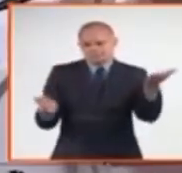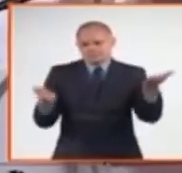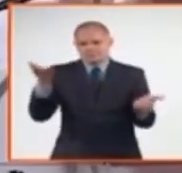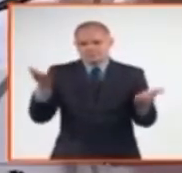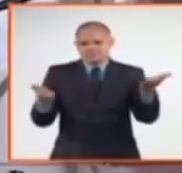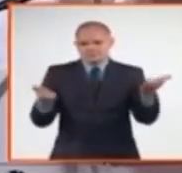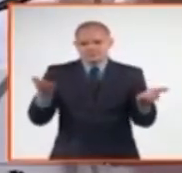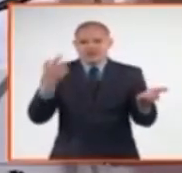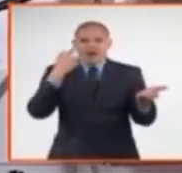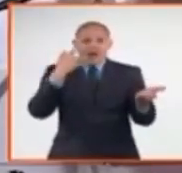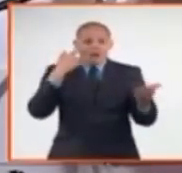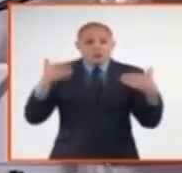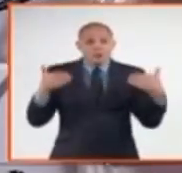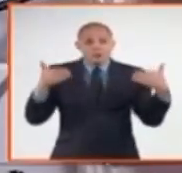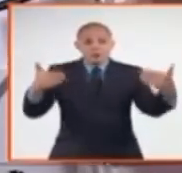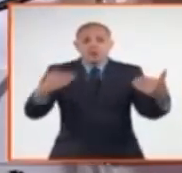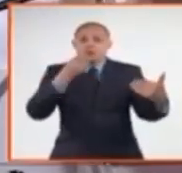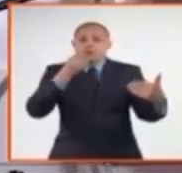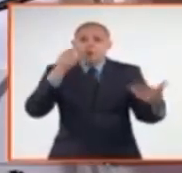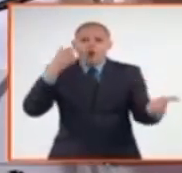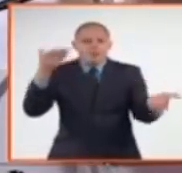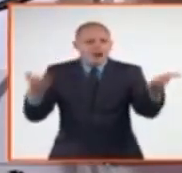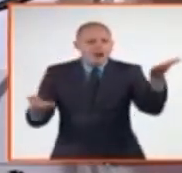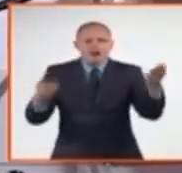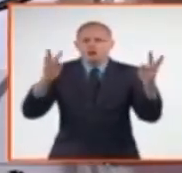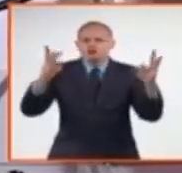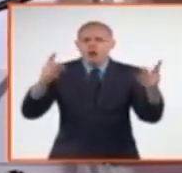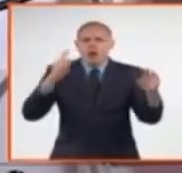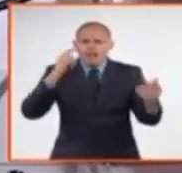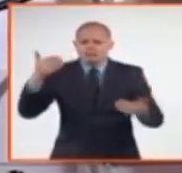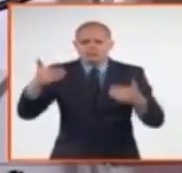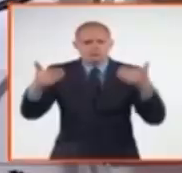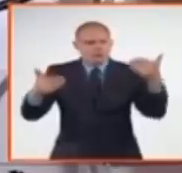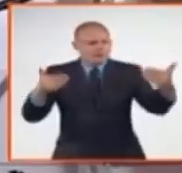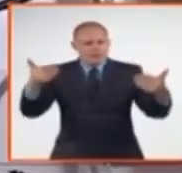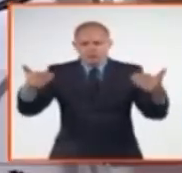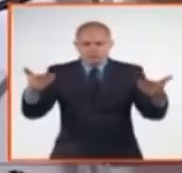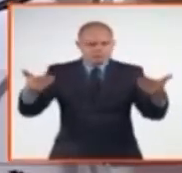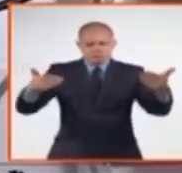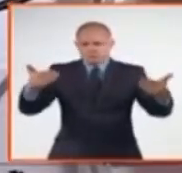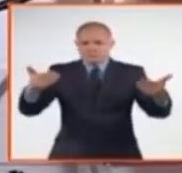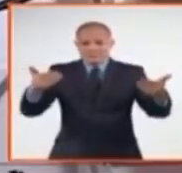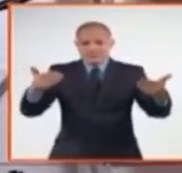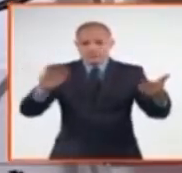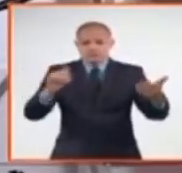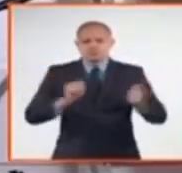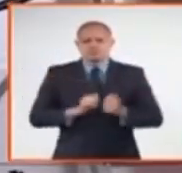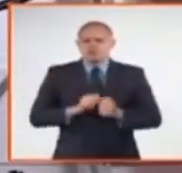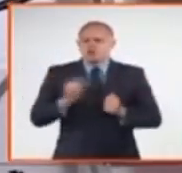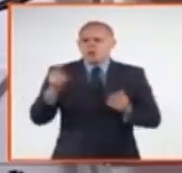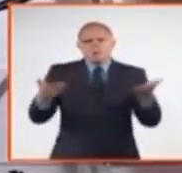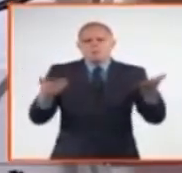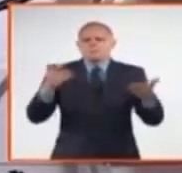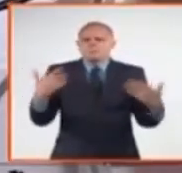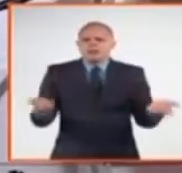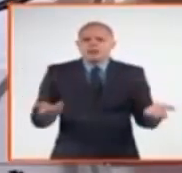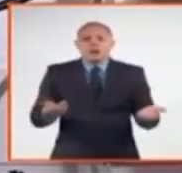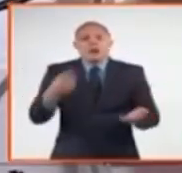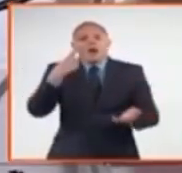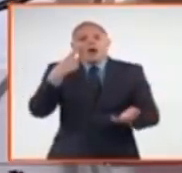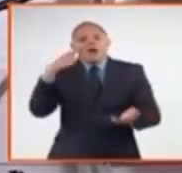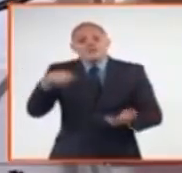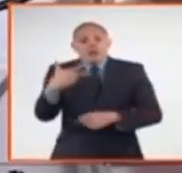ir reportando estos datos pero evidentemente hay una tendencia a que la vacuna está haciendo efectiva también el